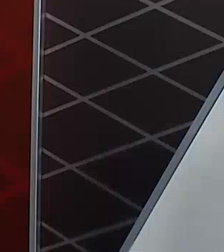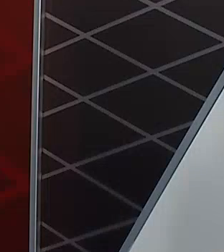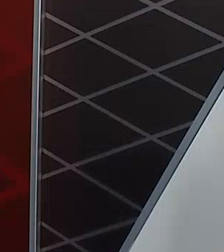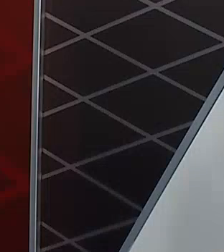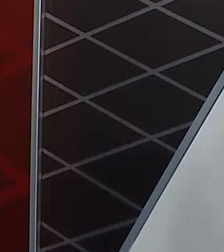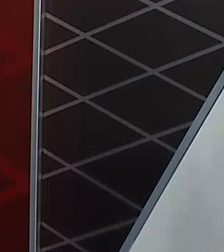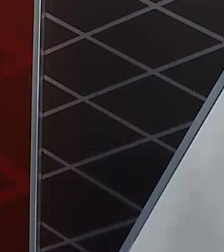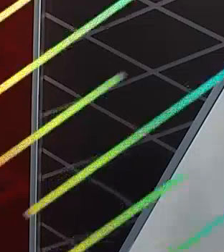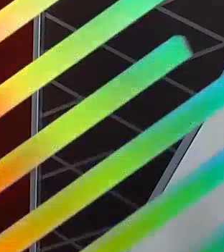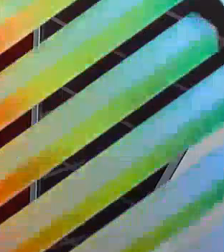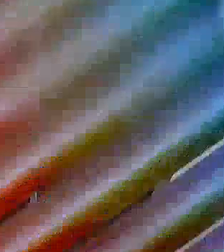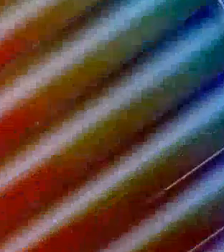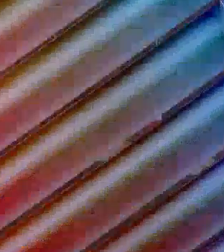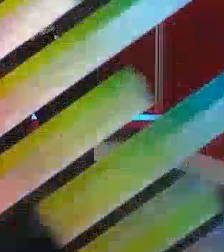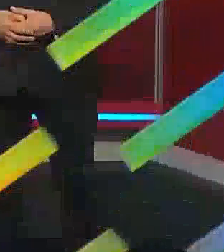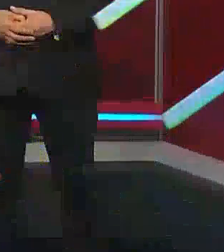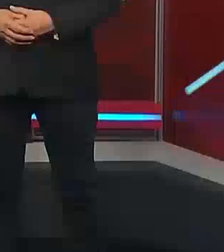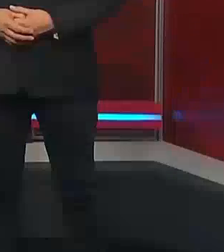Ley.